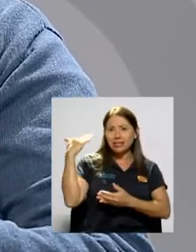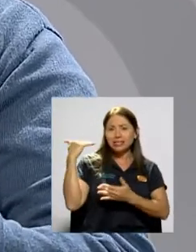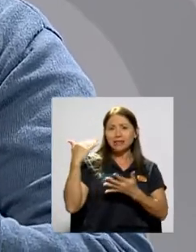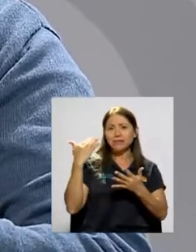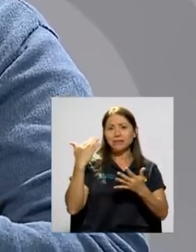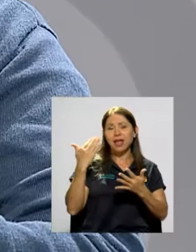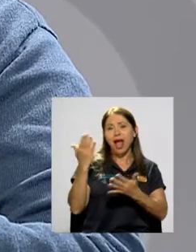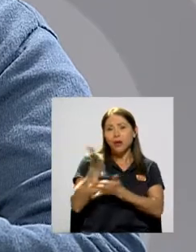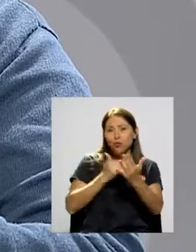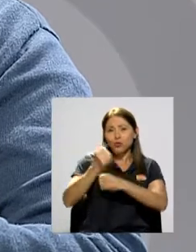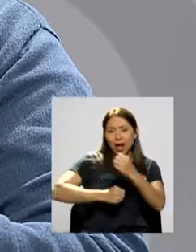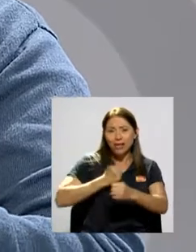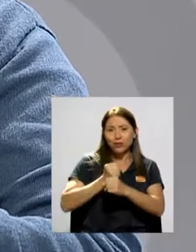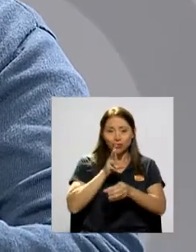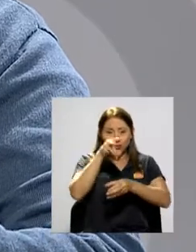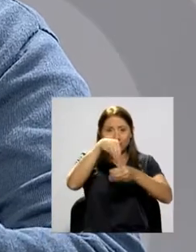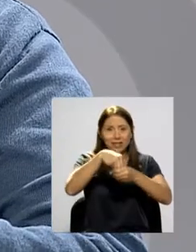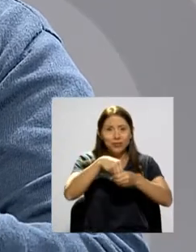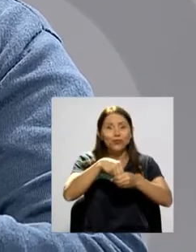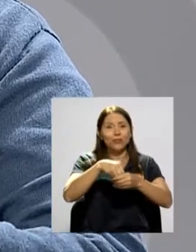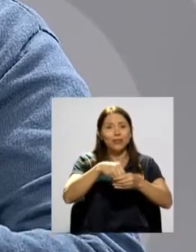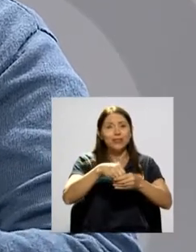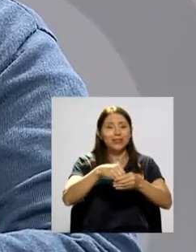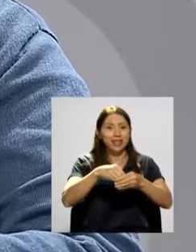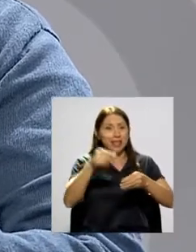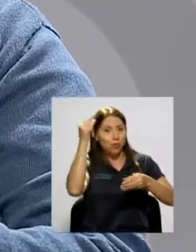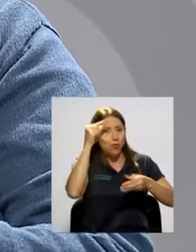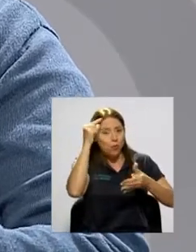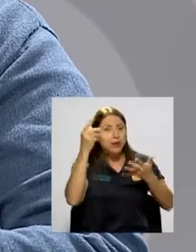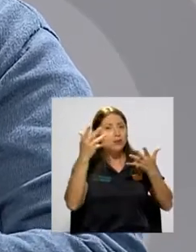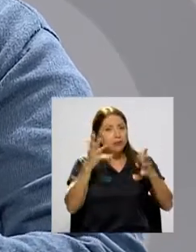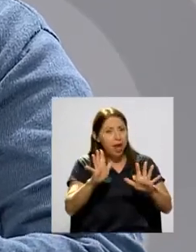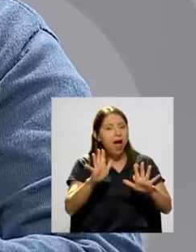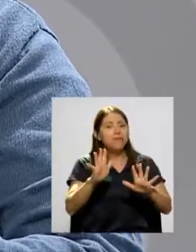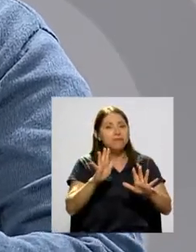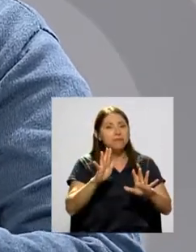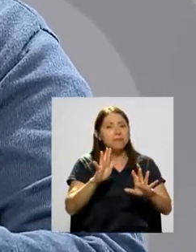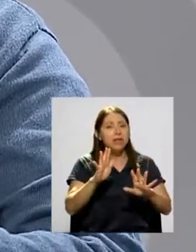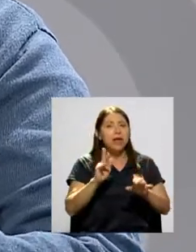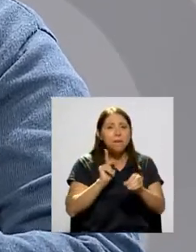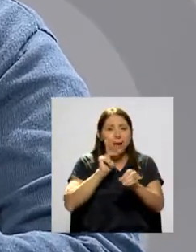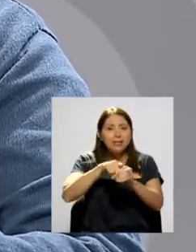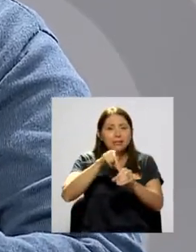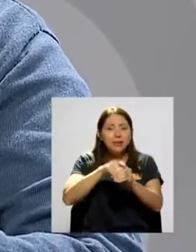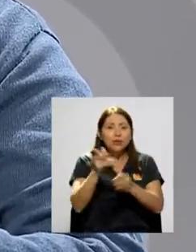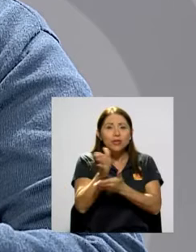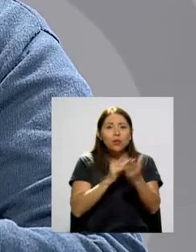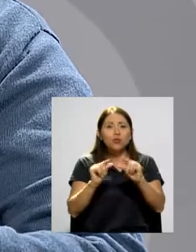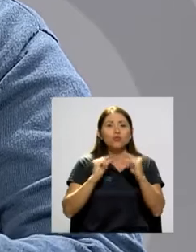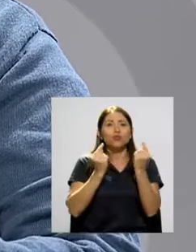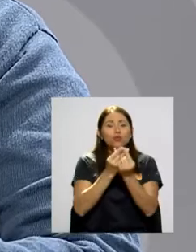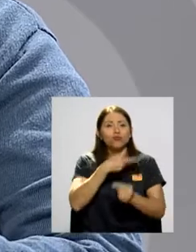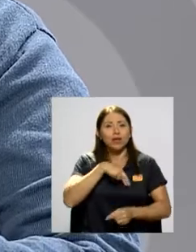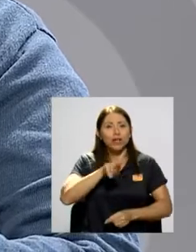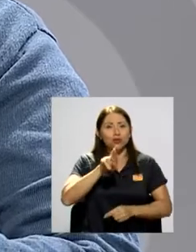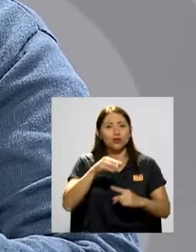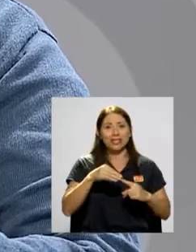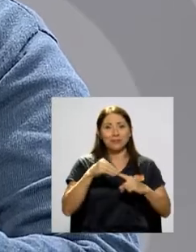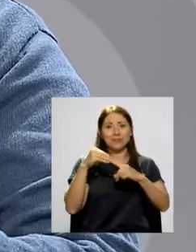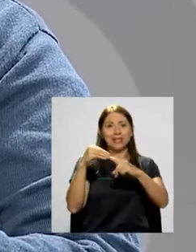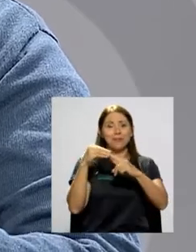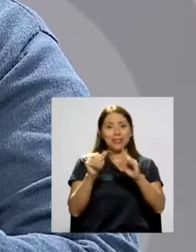ya empezábamos a tener participación de algunas denominaciones religiosas, sobre todo en el